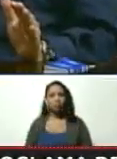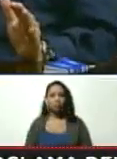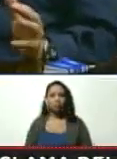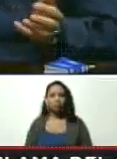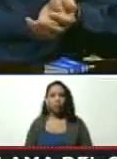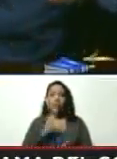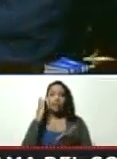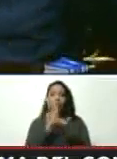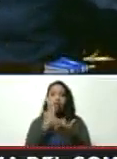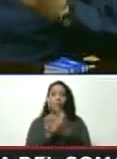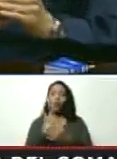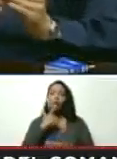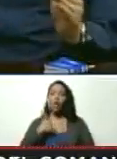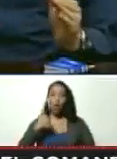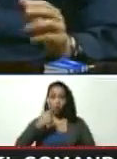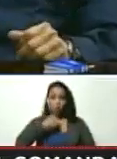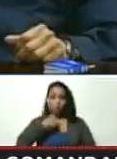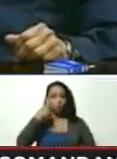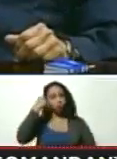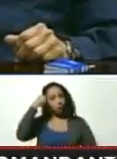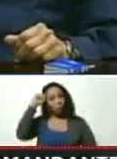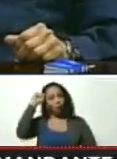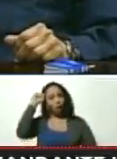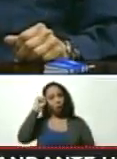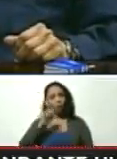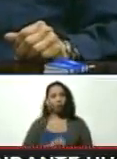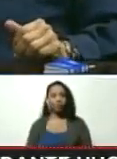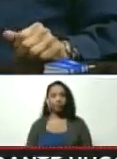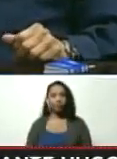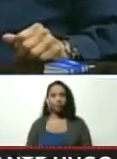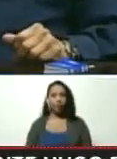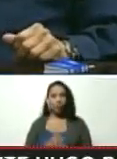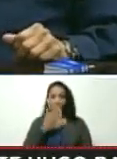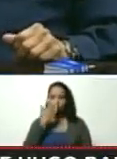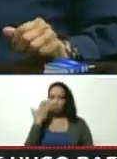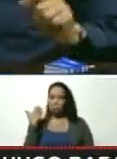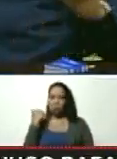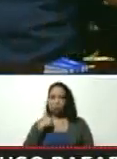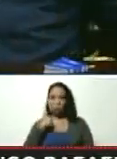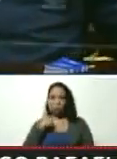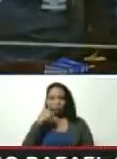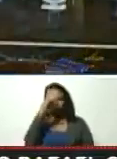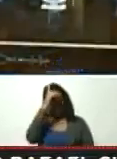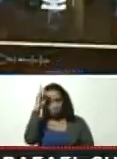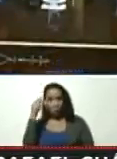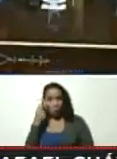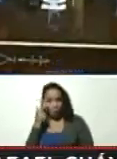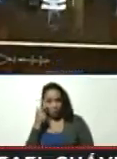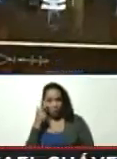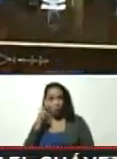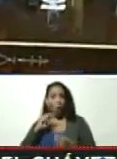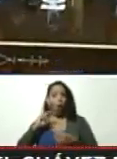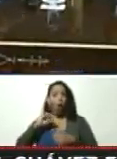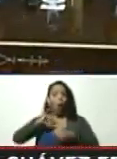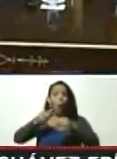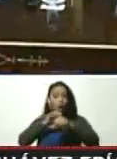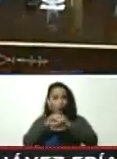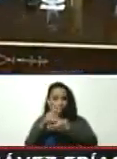Siempre nos dijo, como yo recordaba en estos días, Diosdado, Jorge,